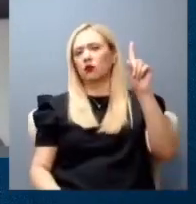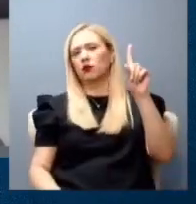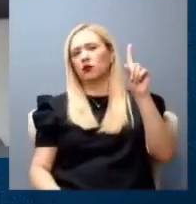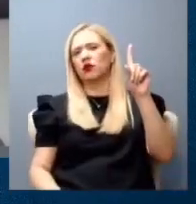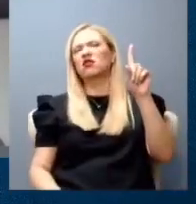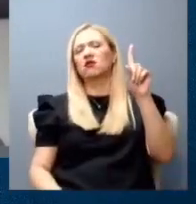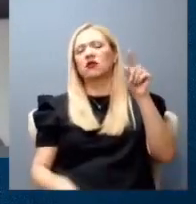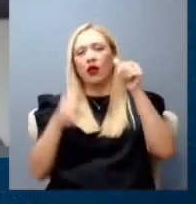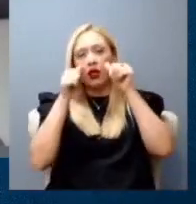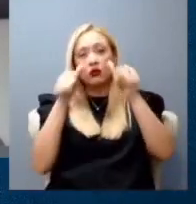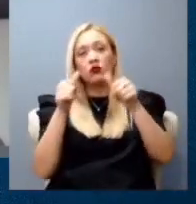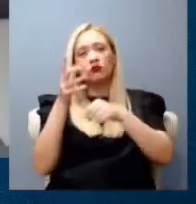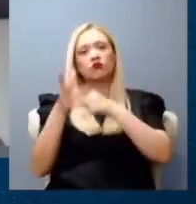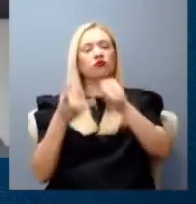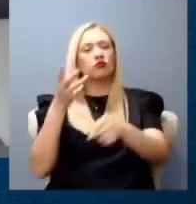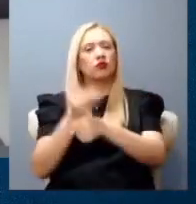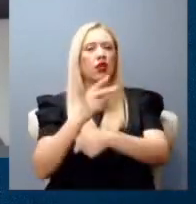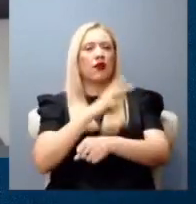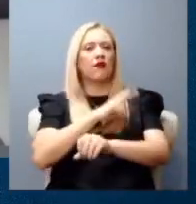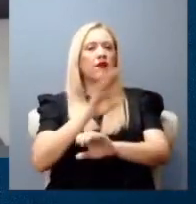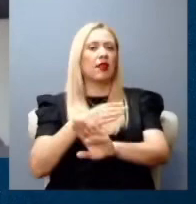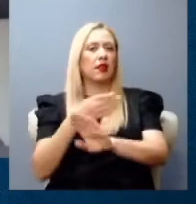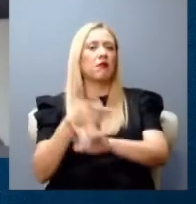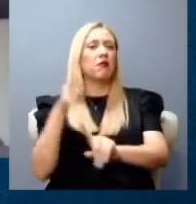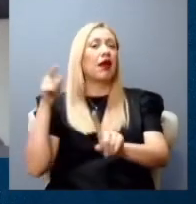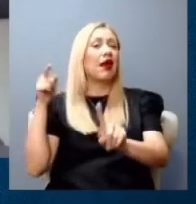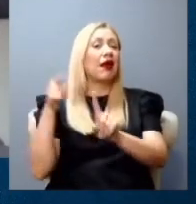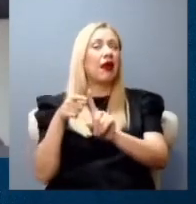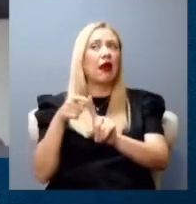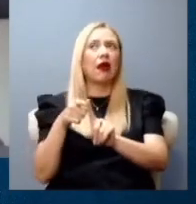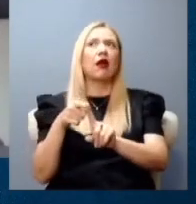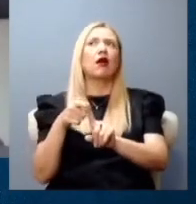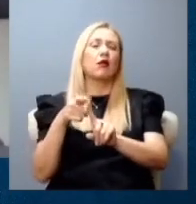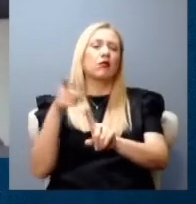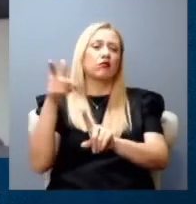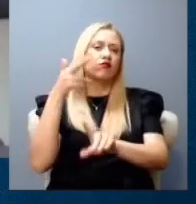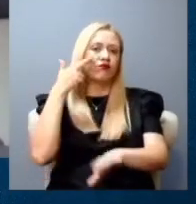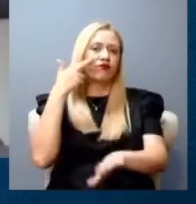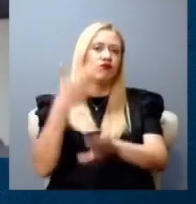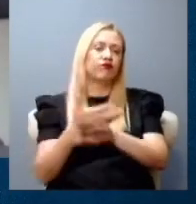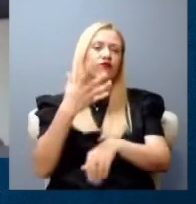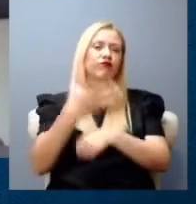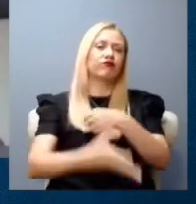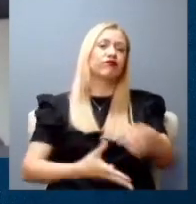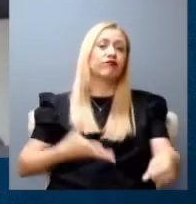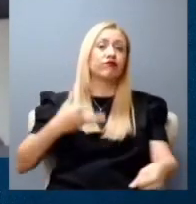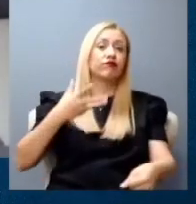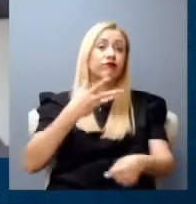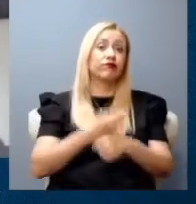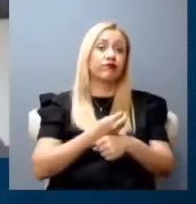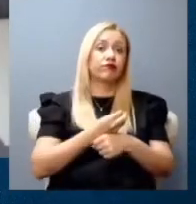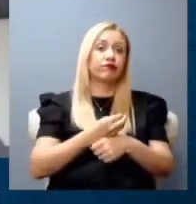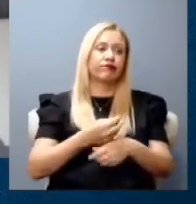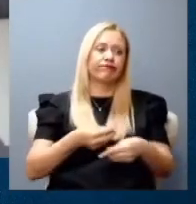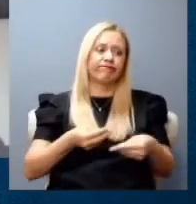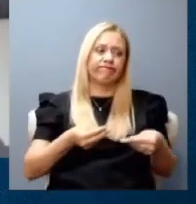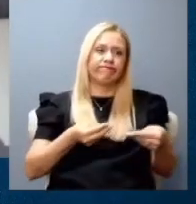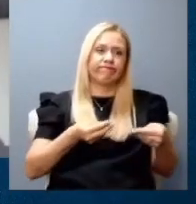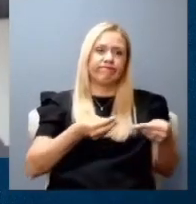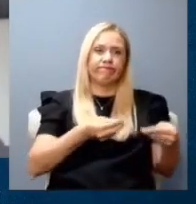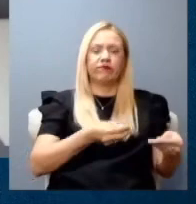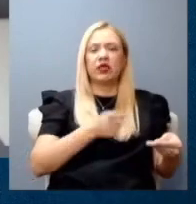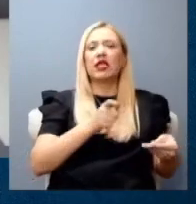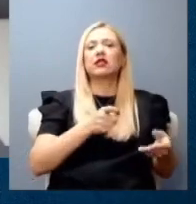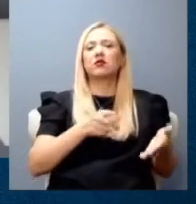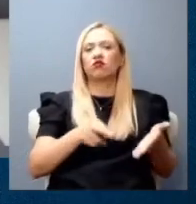la Atención y Reparación a Víctimas, que tiene bajo su responsabilidad la reparación administrativa. Es un